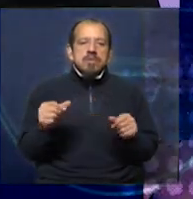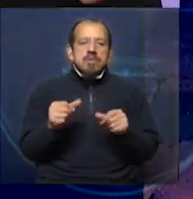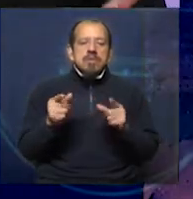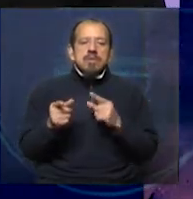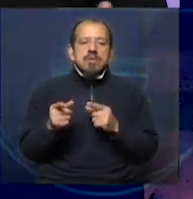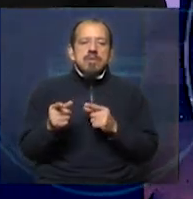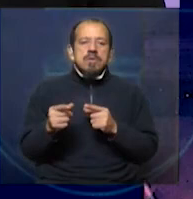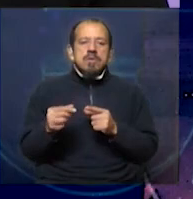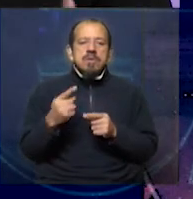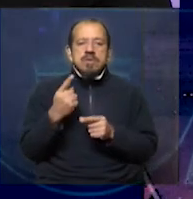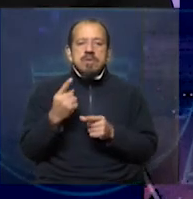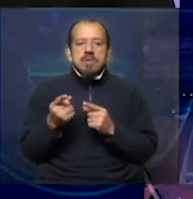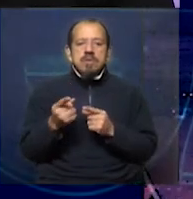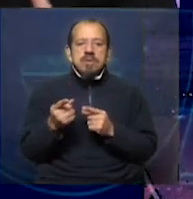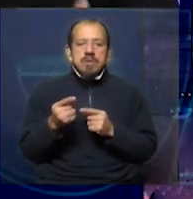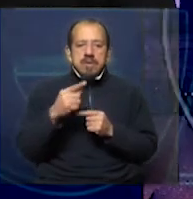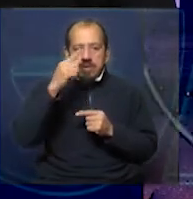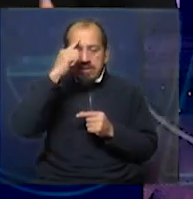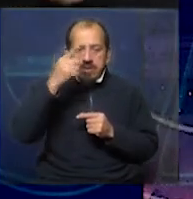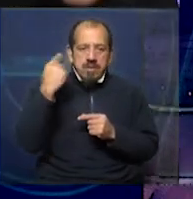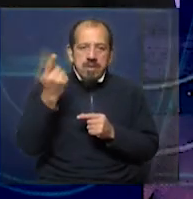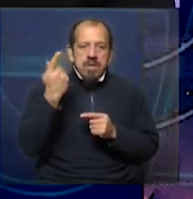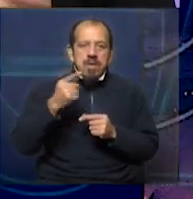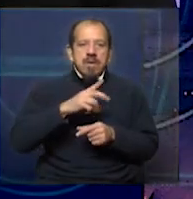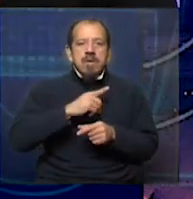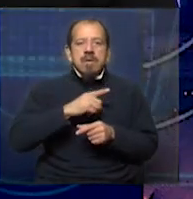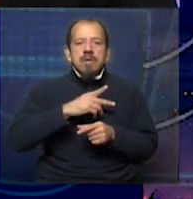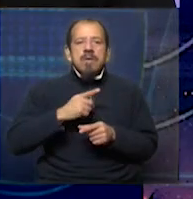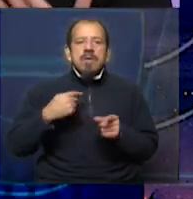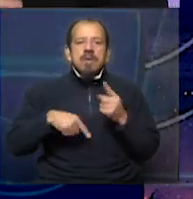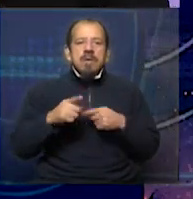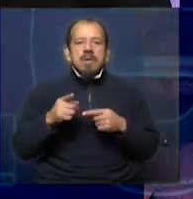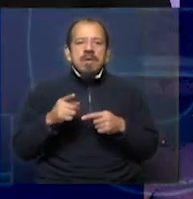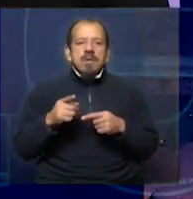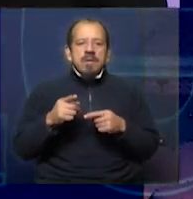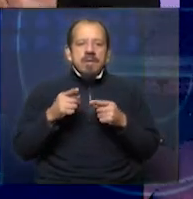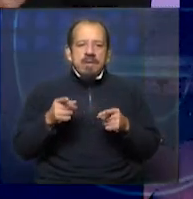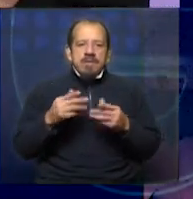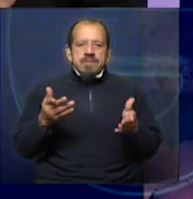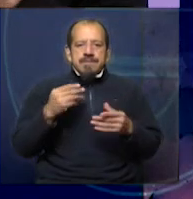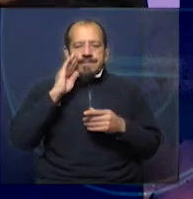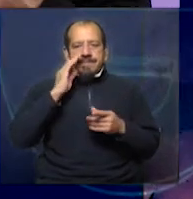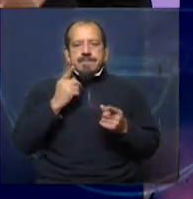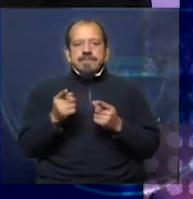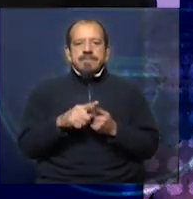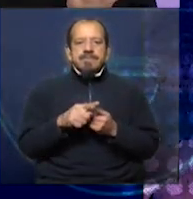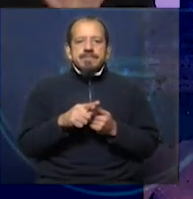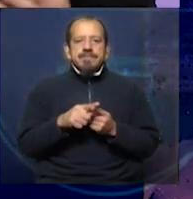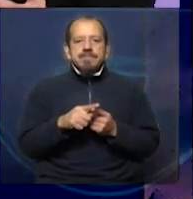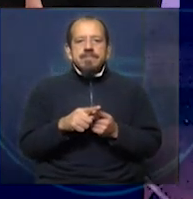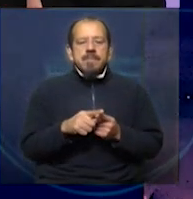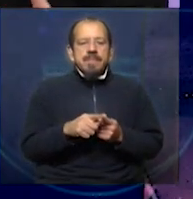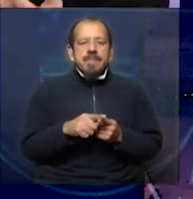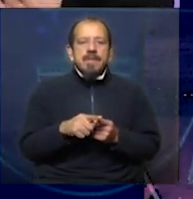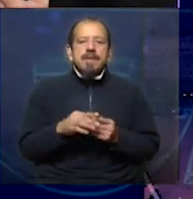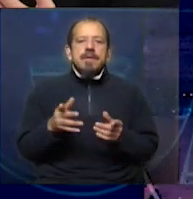masterclass, fue la primera masterclass internacional fuera de Chile. Entonces, como que acompañar eso y dar esos reconocimientos. La otra, con la cuarta, fue al Oscar,